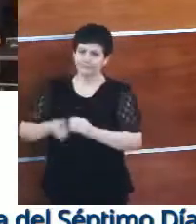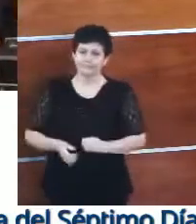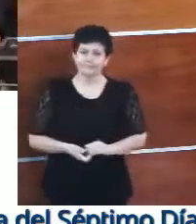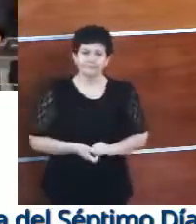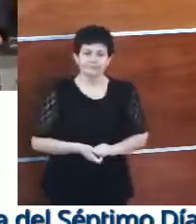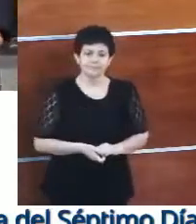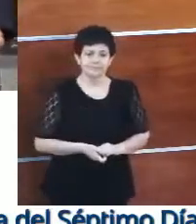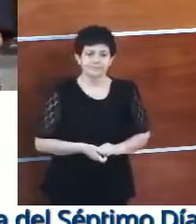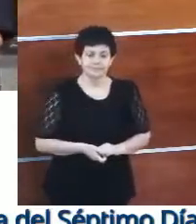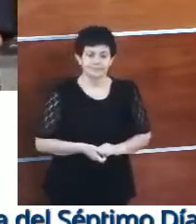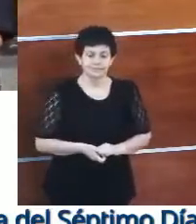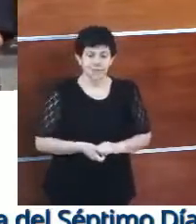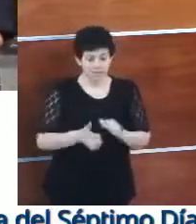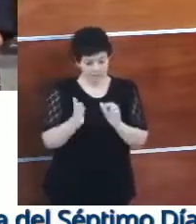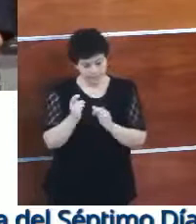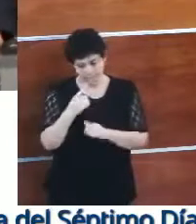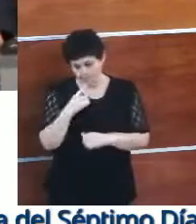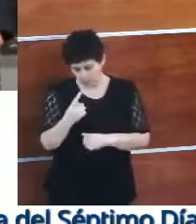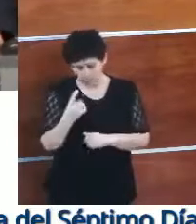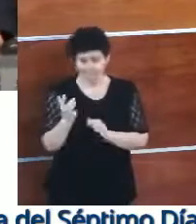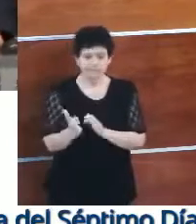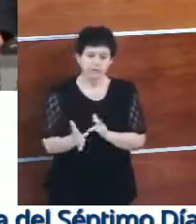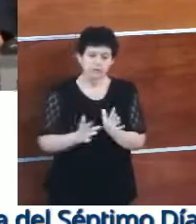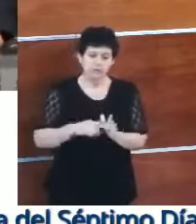Si Jesús puede venir hoy,